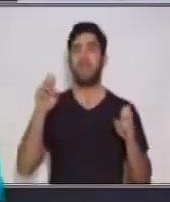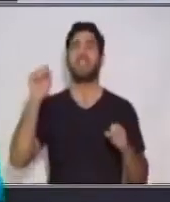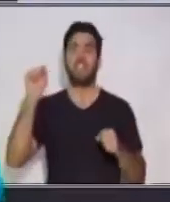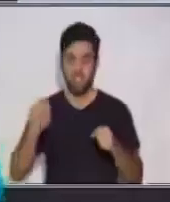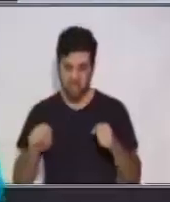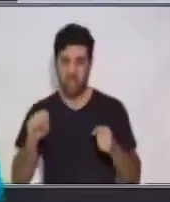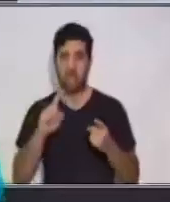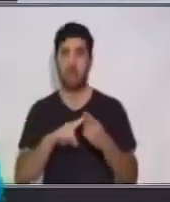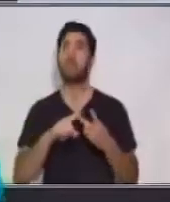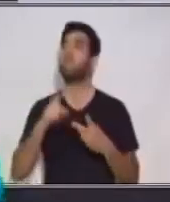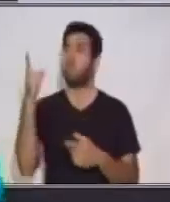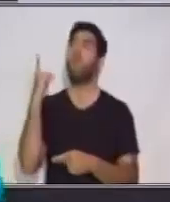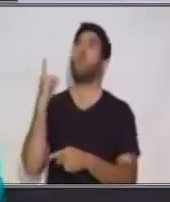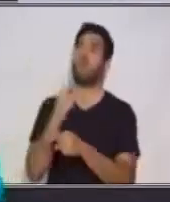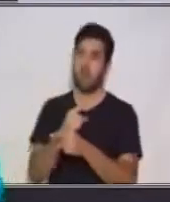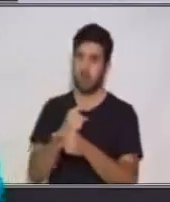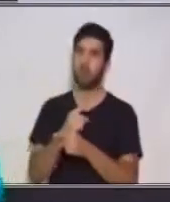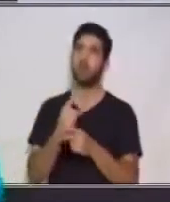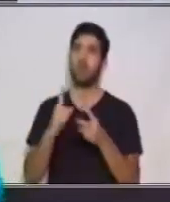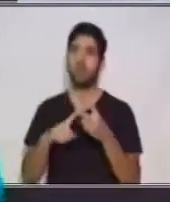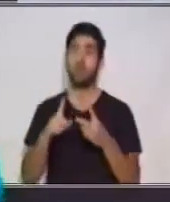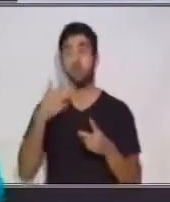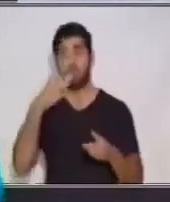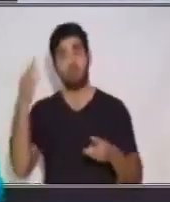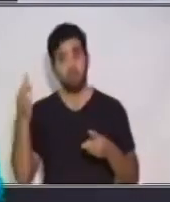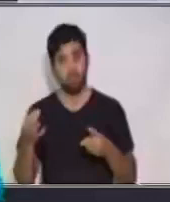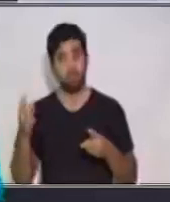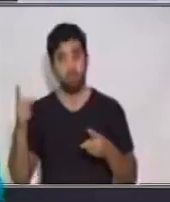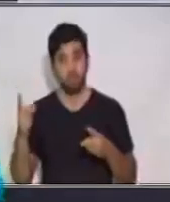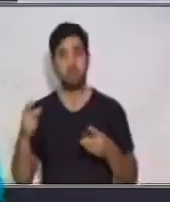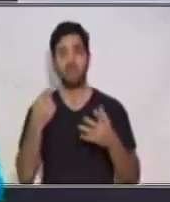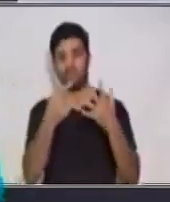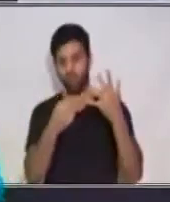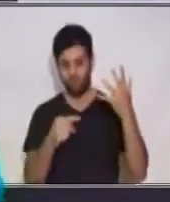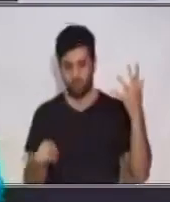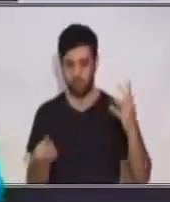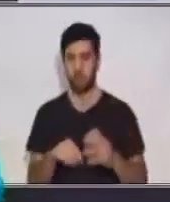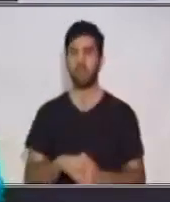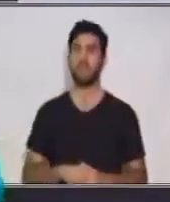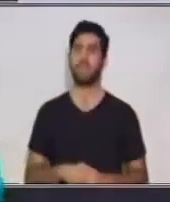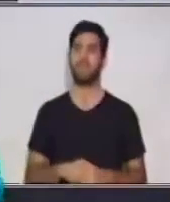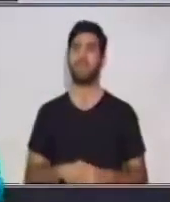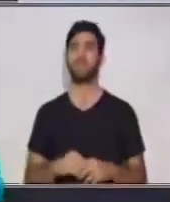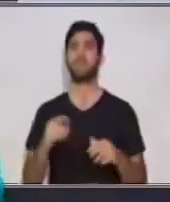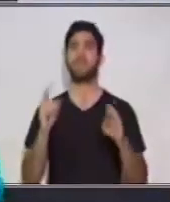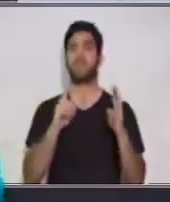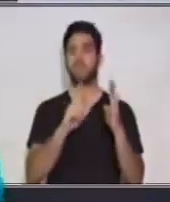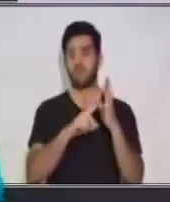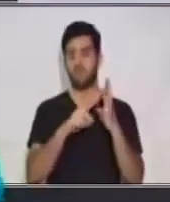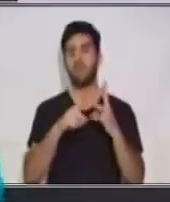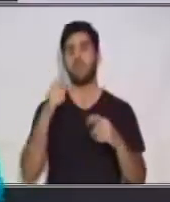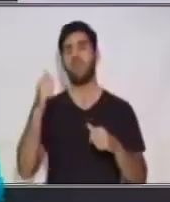sí, efectivamente, ciertamente y sus derivados. De duda,